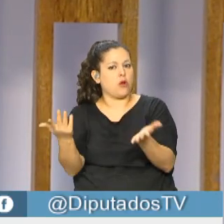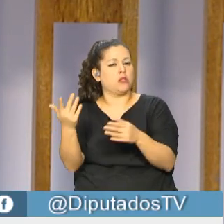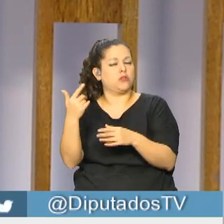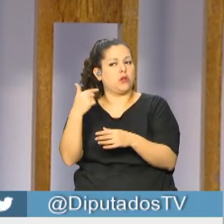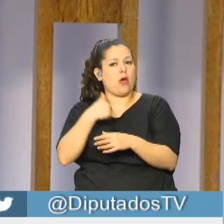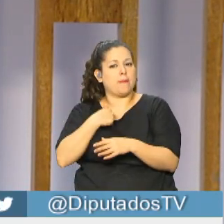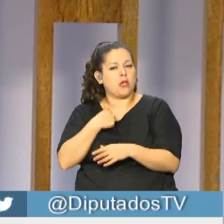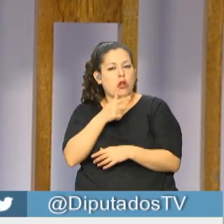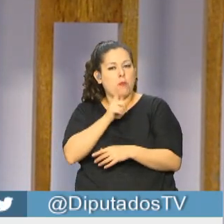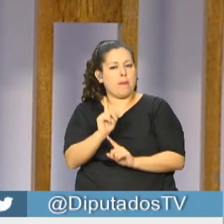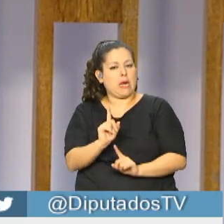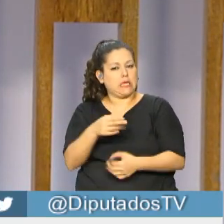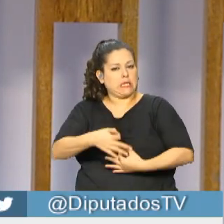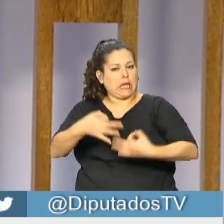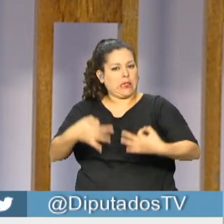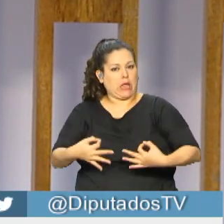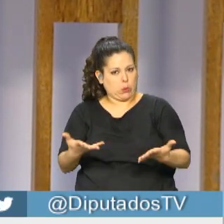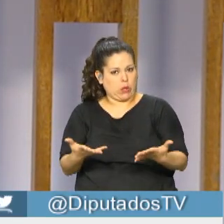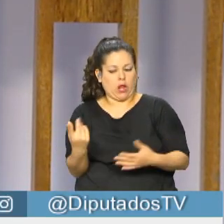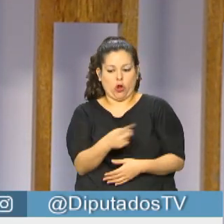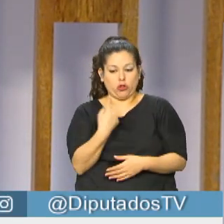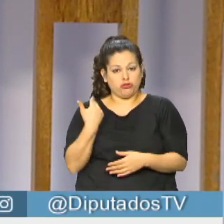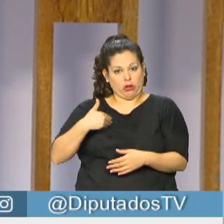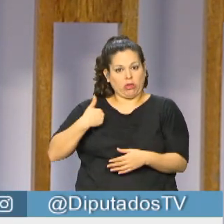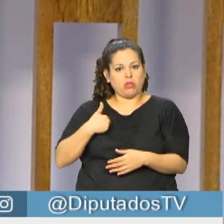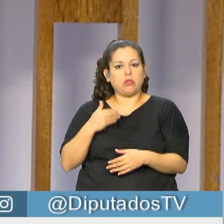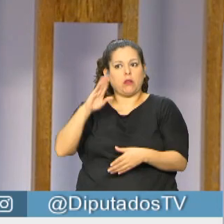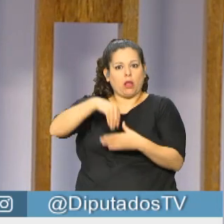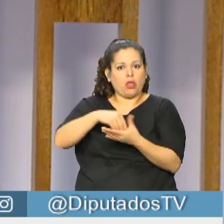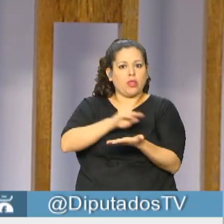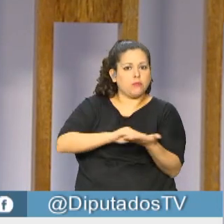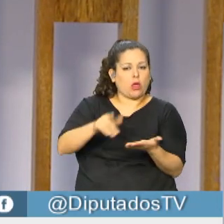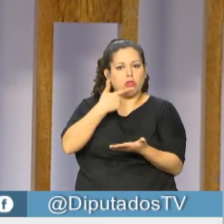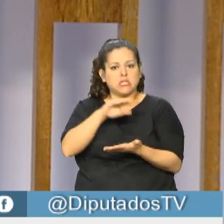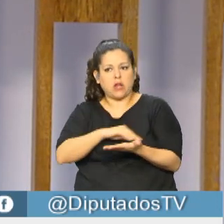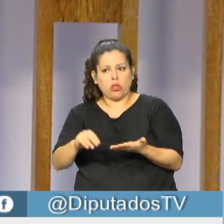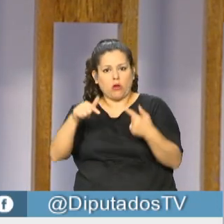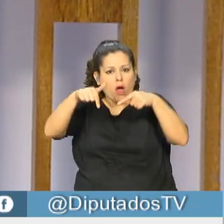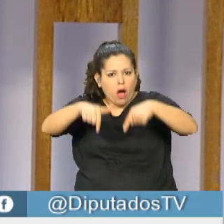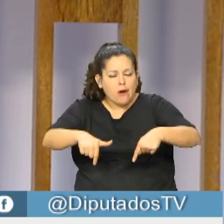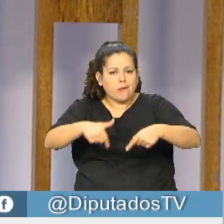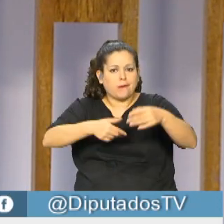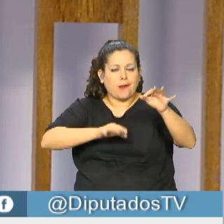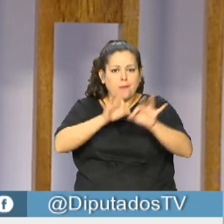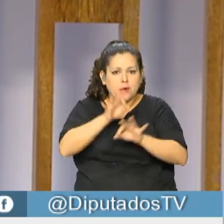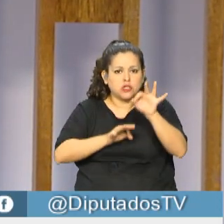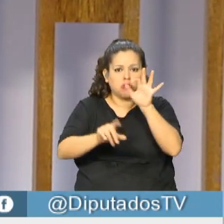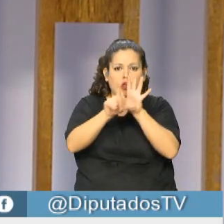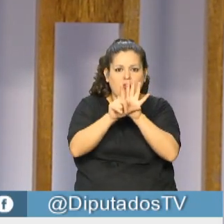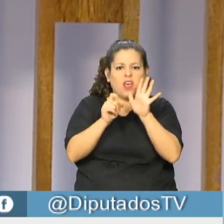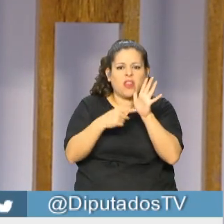parecería de parte de nosotros, integrantes, diputadas y diputados, tratar un proyecto de ley como este